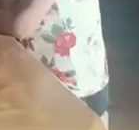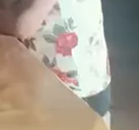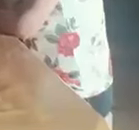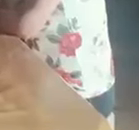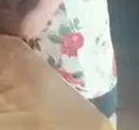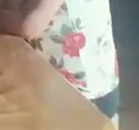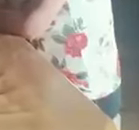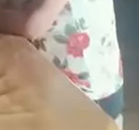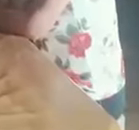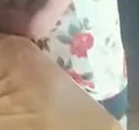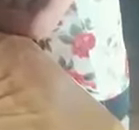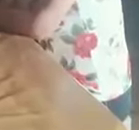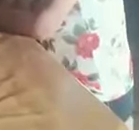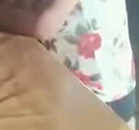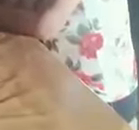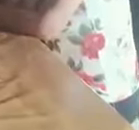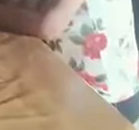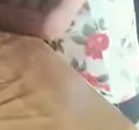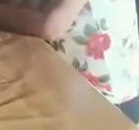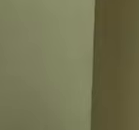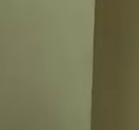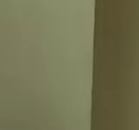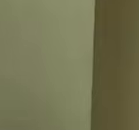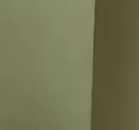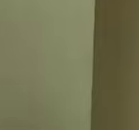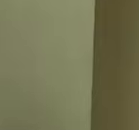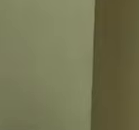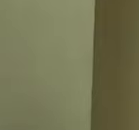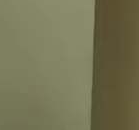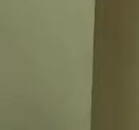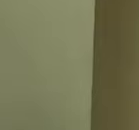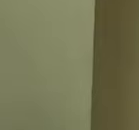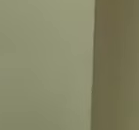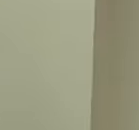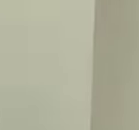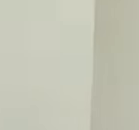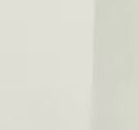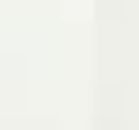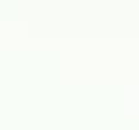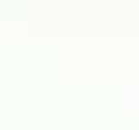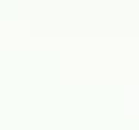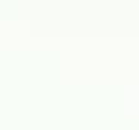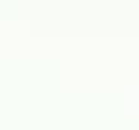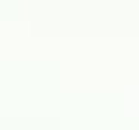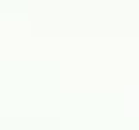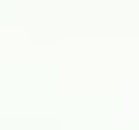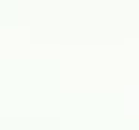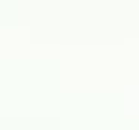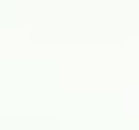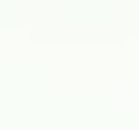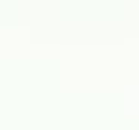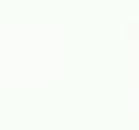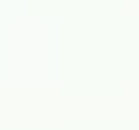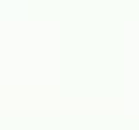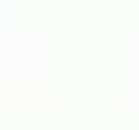importante. Acude a un adulto de confianza ante cualquier duda. Sigamos aprendiendo en casa.